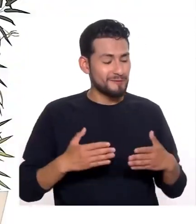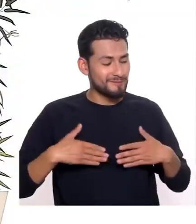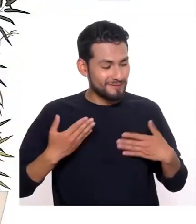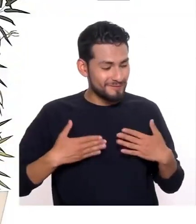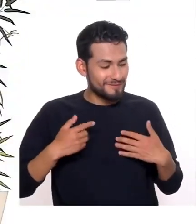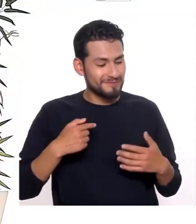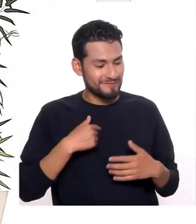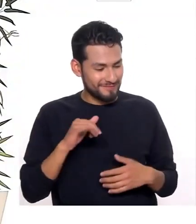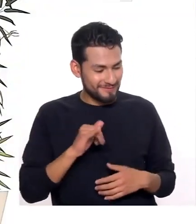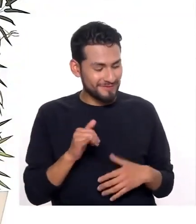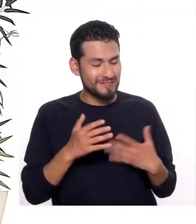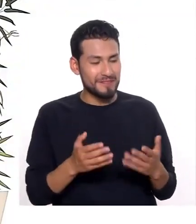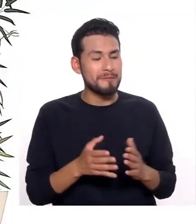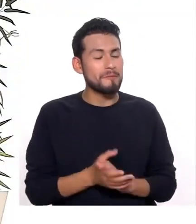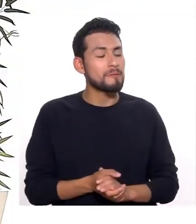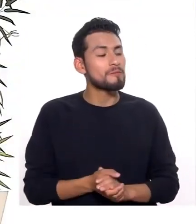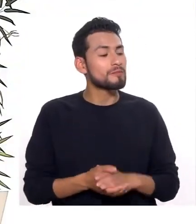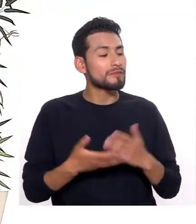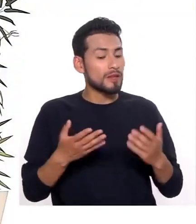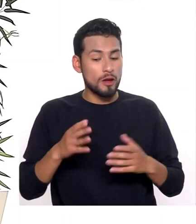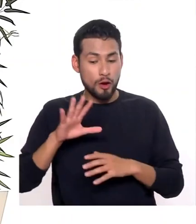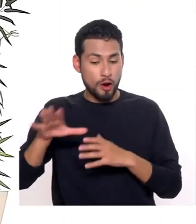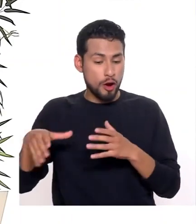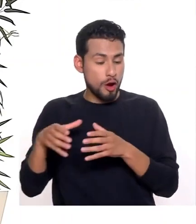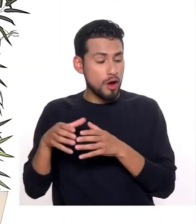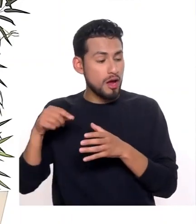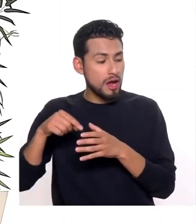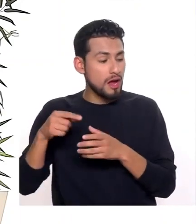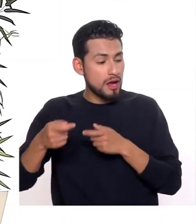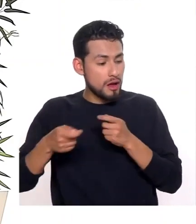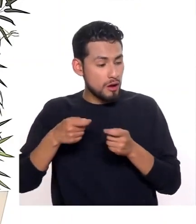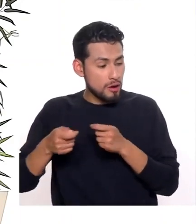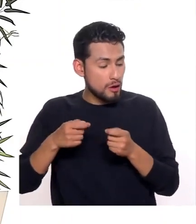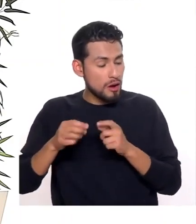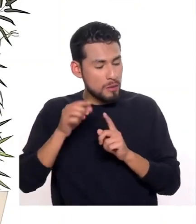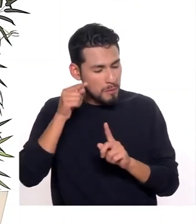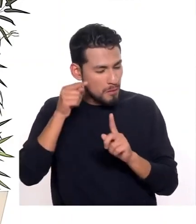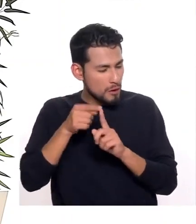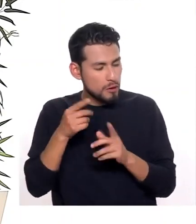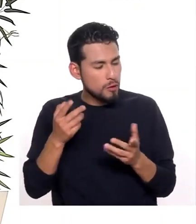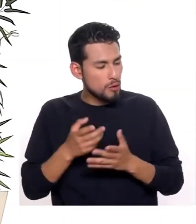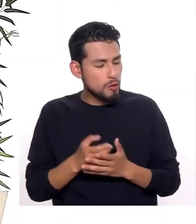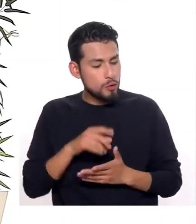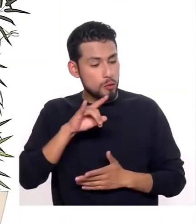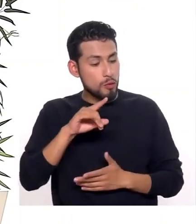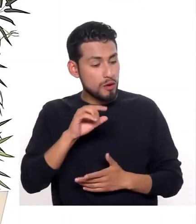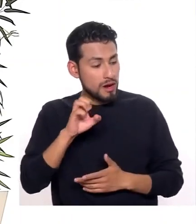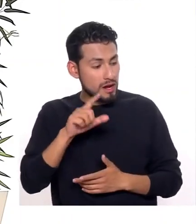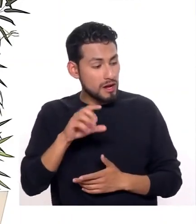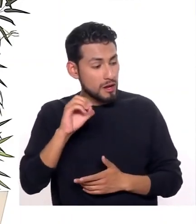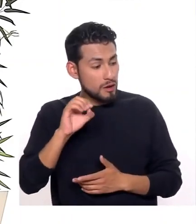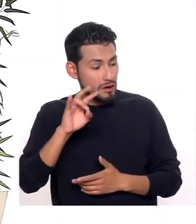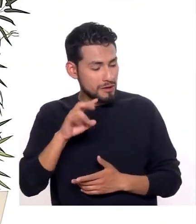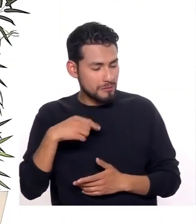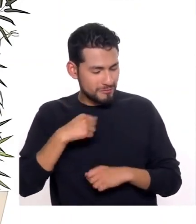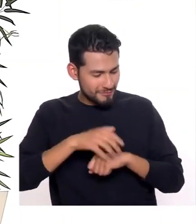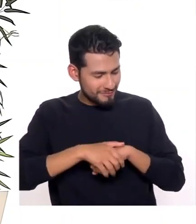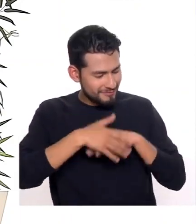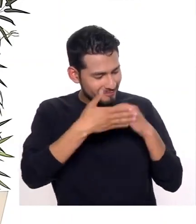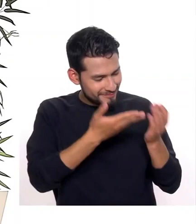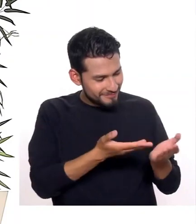el gusto también es mío. Recibe el saludo cordial de la Dirección Regional y específicamente de la UGEL 07 a la cual